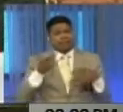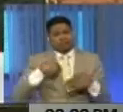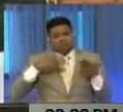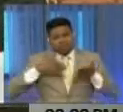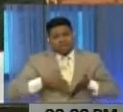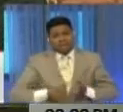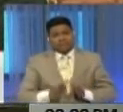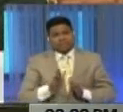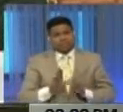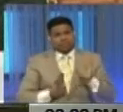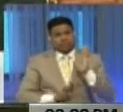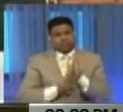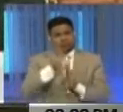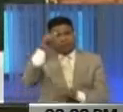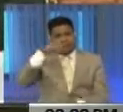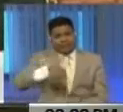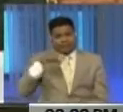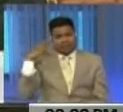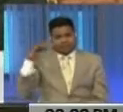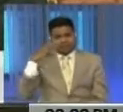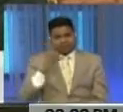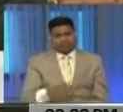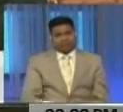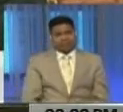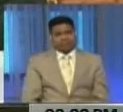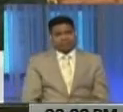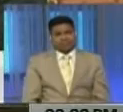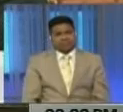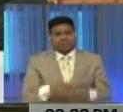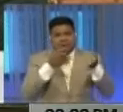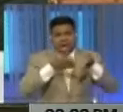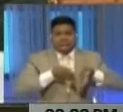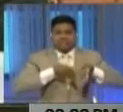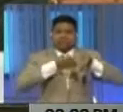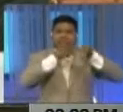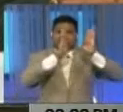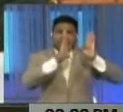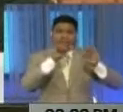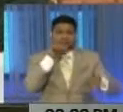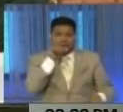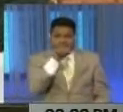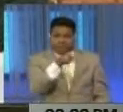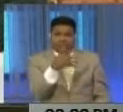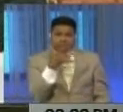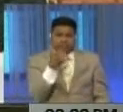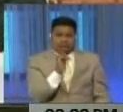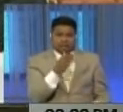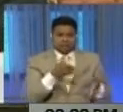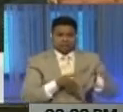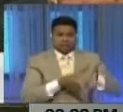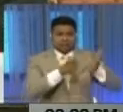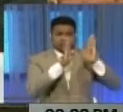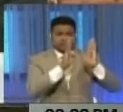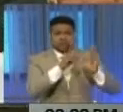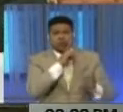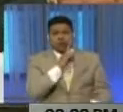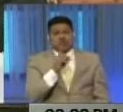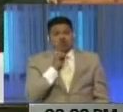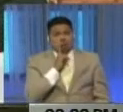crié aquí en Caracas. Bueno, en el edificio, aún allí está el edificio San Pedro.